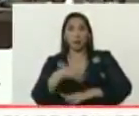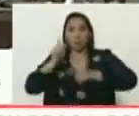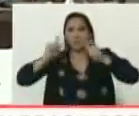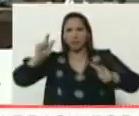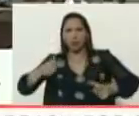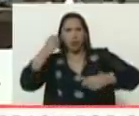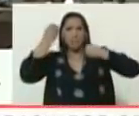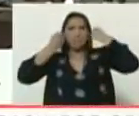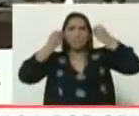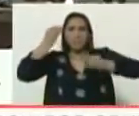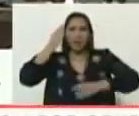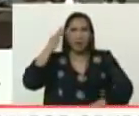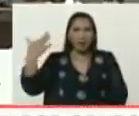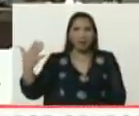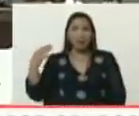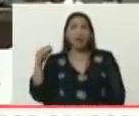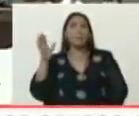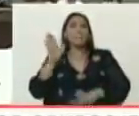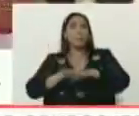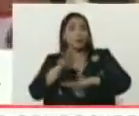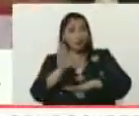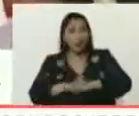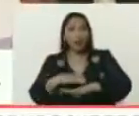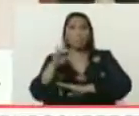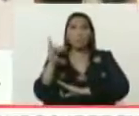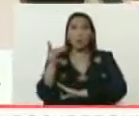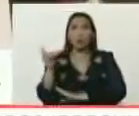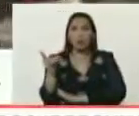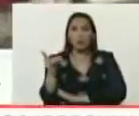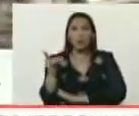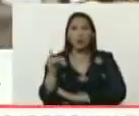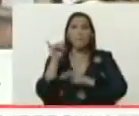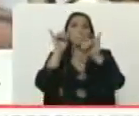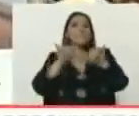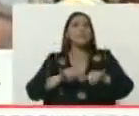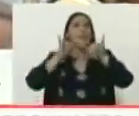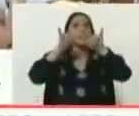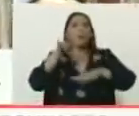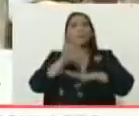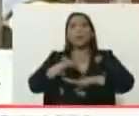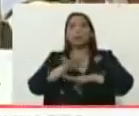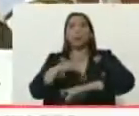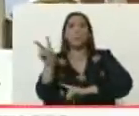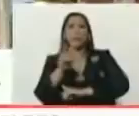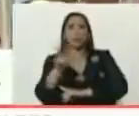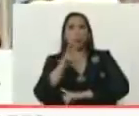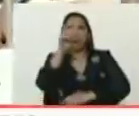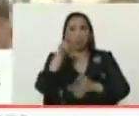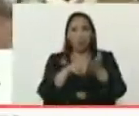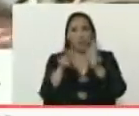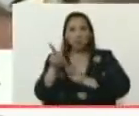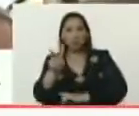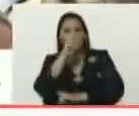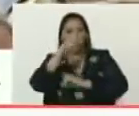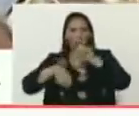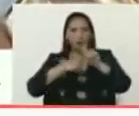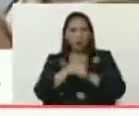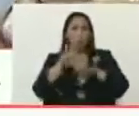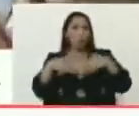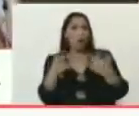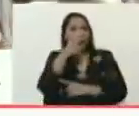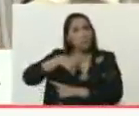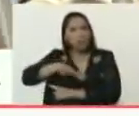imagina, ocurrirá en Bolivia lo que ocurrió en Venezuela en el 2002, cuando el